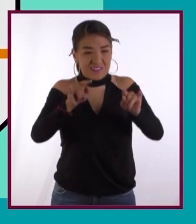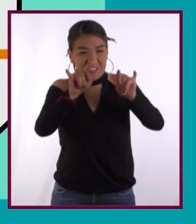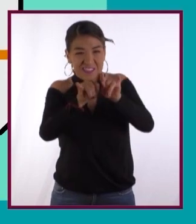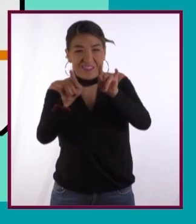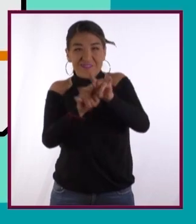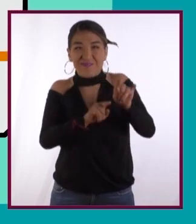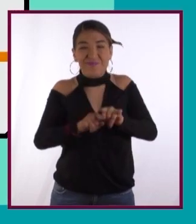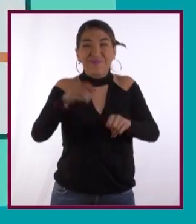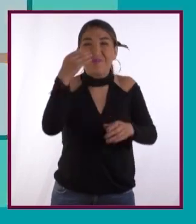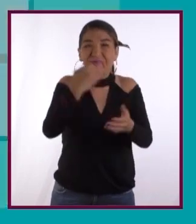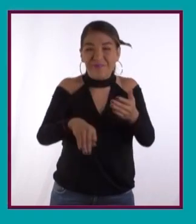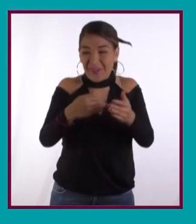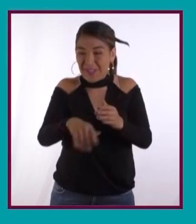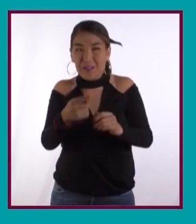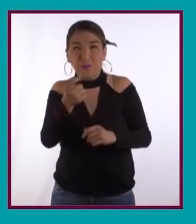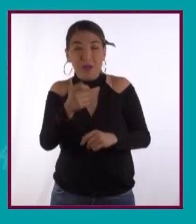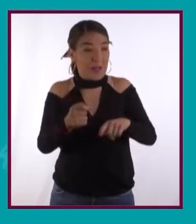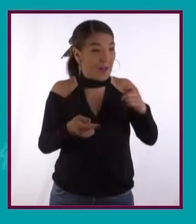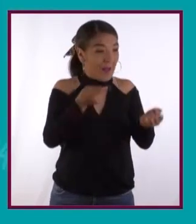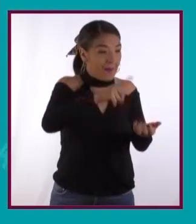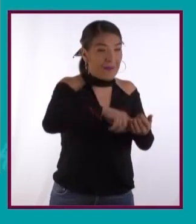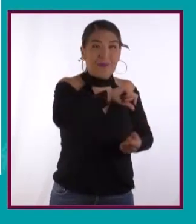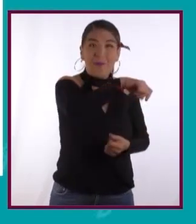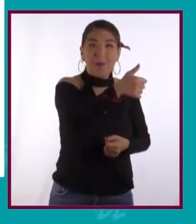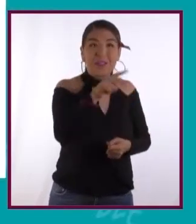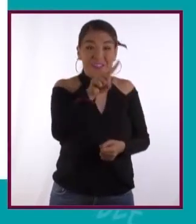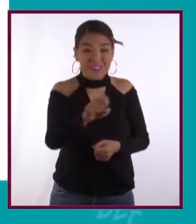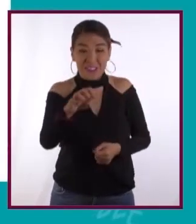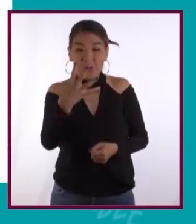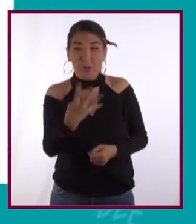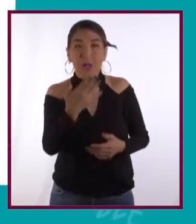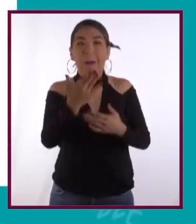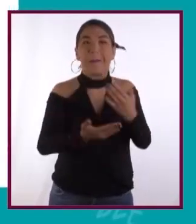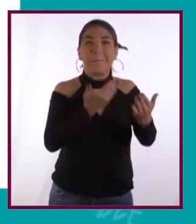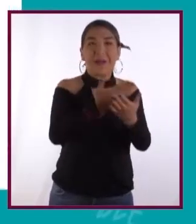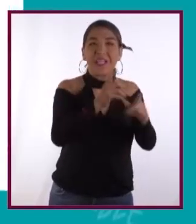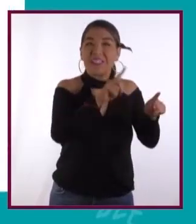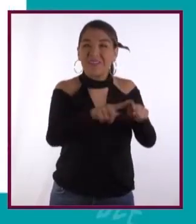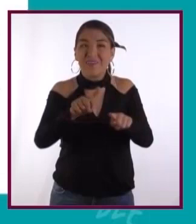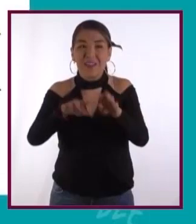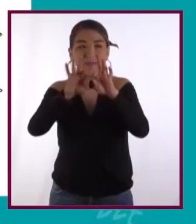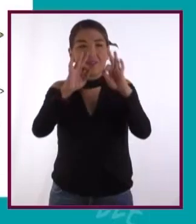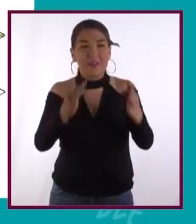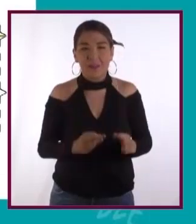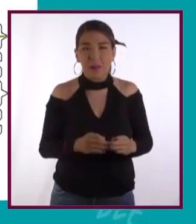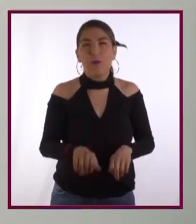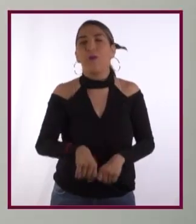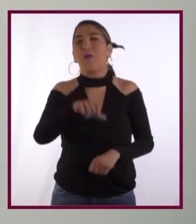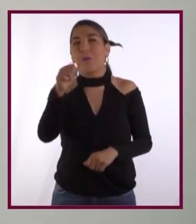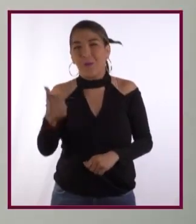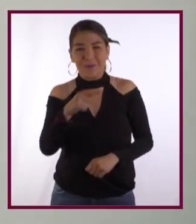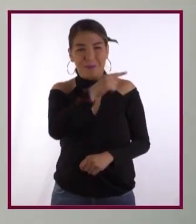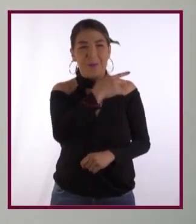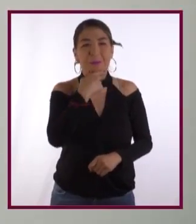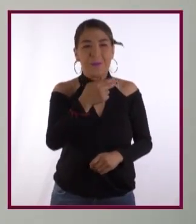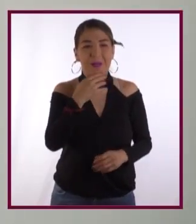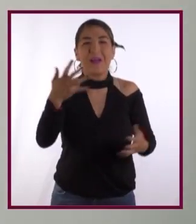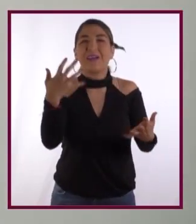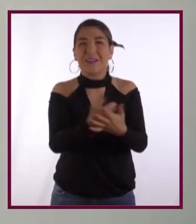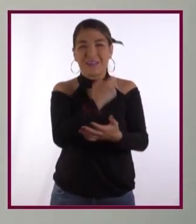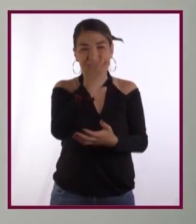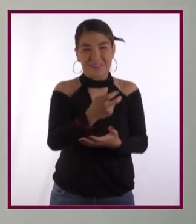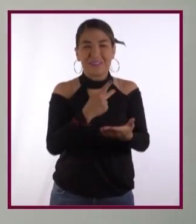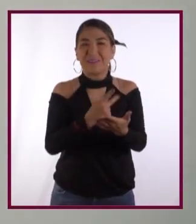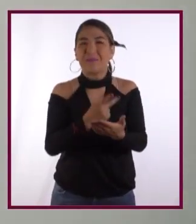ya parecían pocas, al menos a comparación de las 104 propuestas por Robert Berger, llegó Roger Penrose,